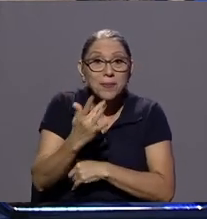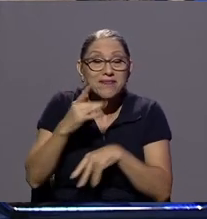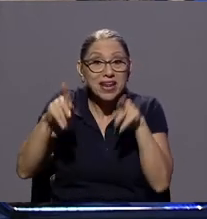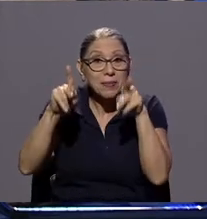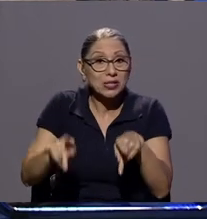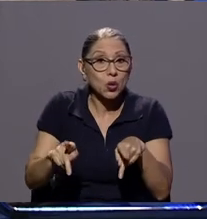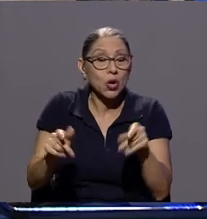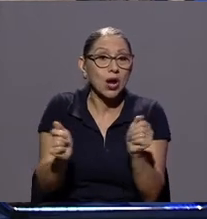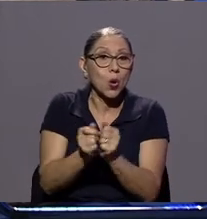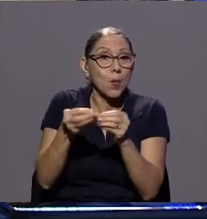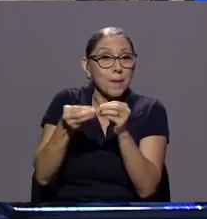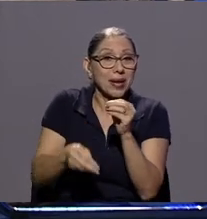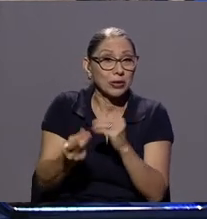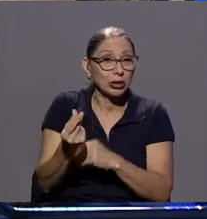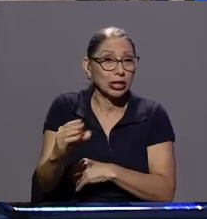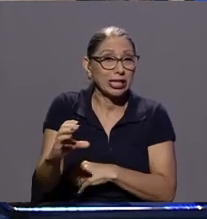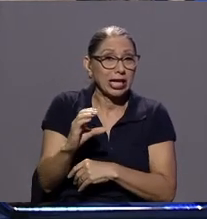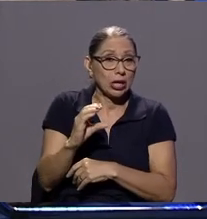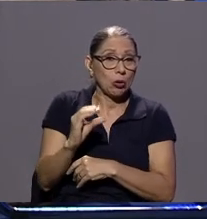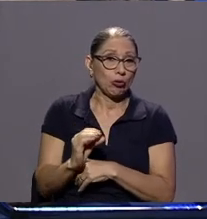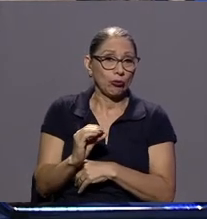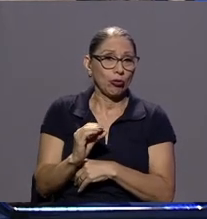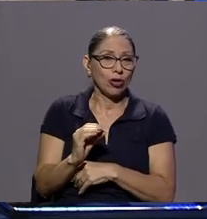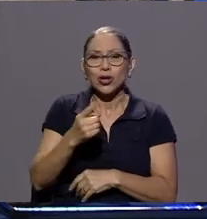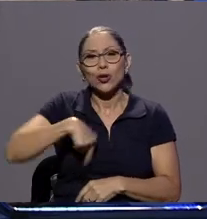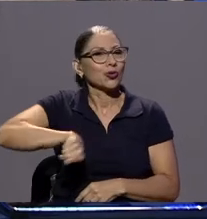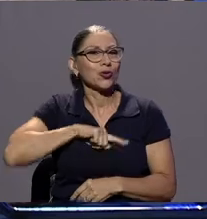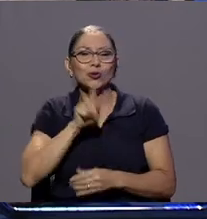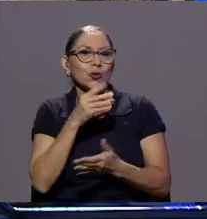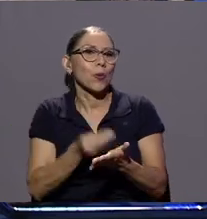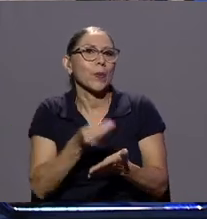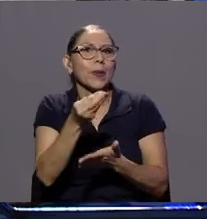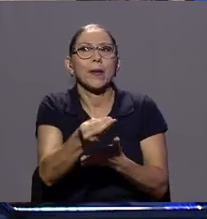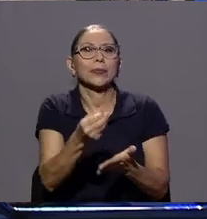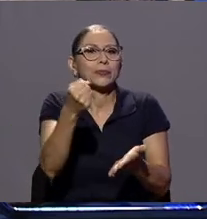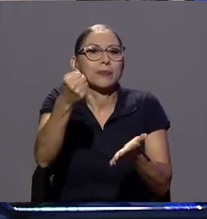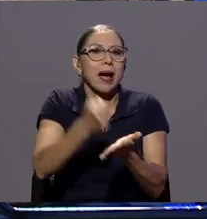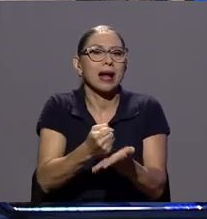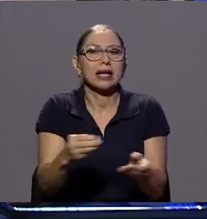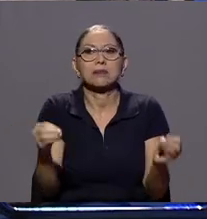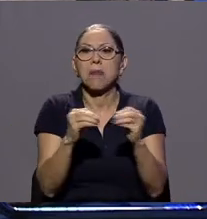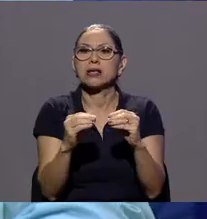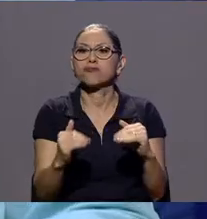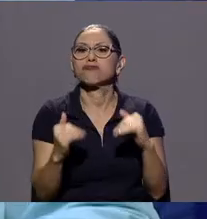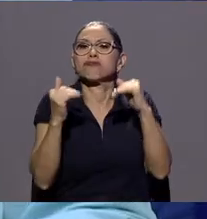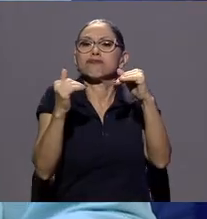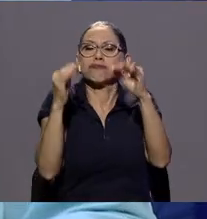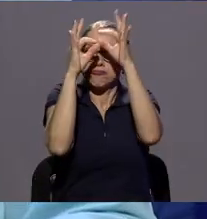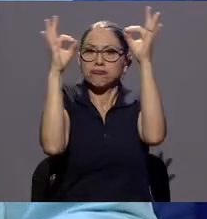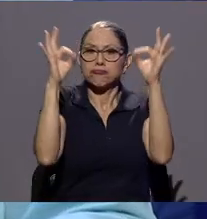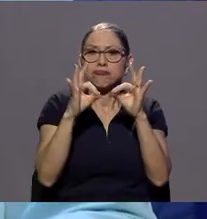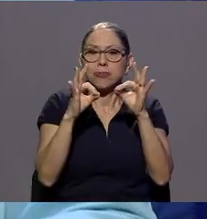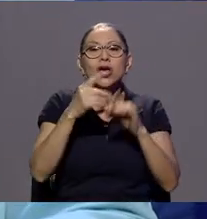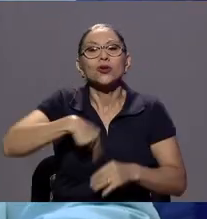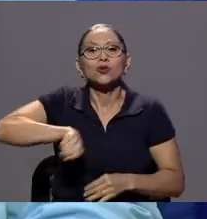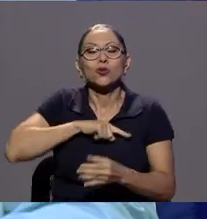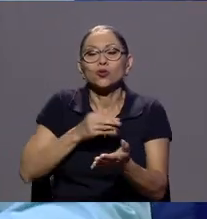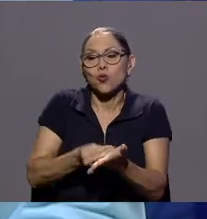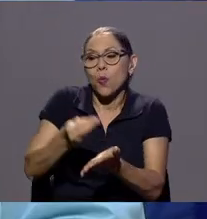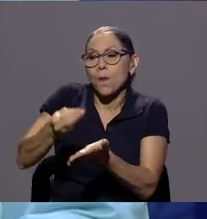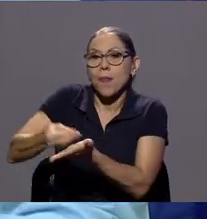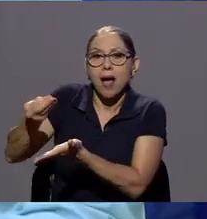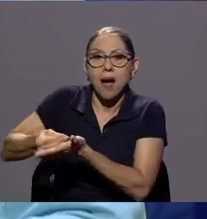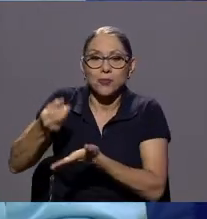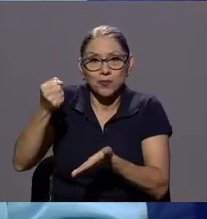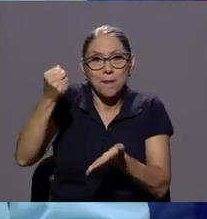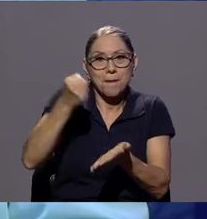precio no necesariamente nos fuimos a marcas de renombre sino a marcas poco conocidas de precios bajos que son las